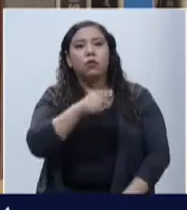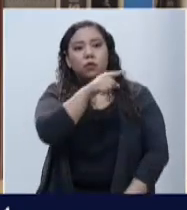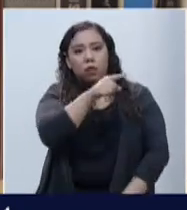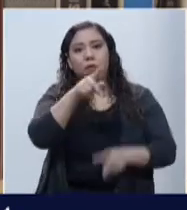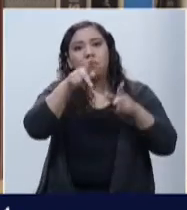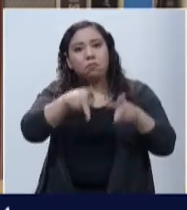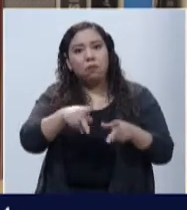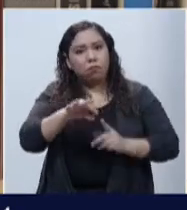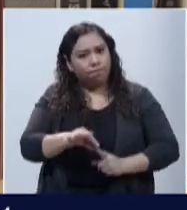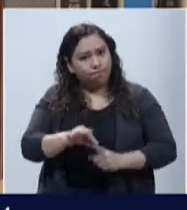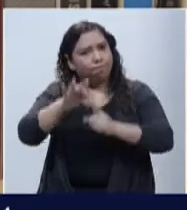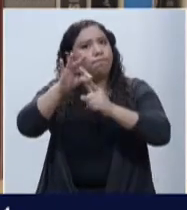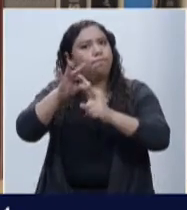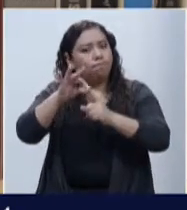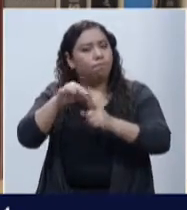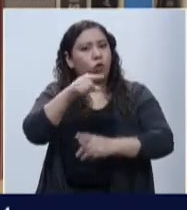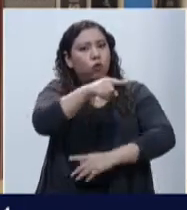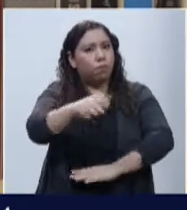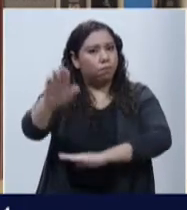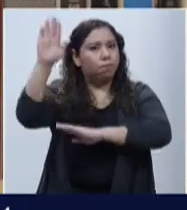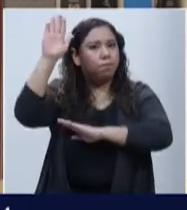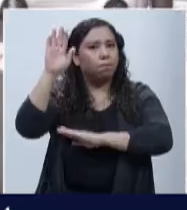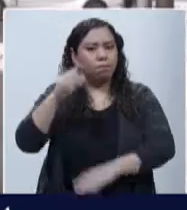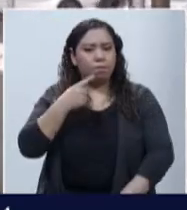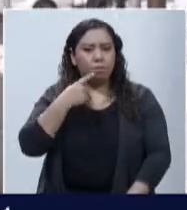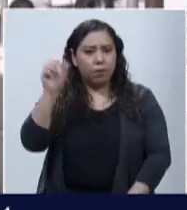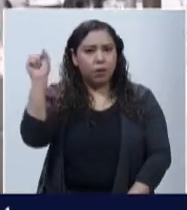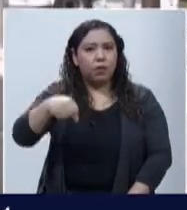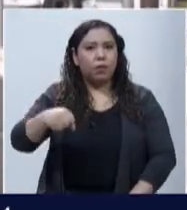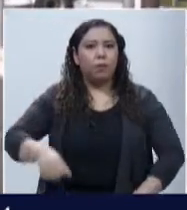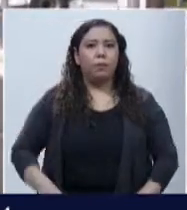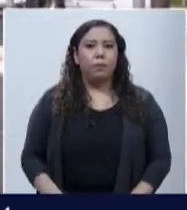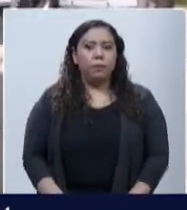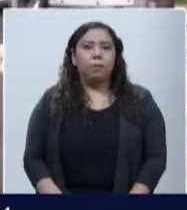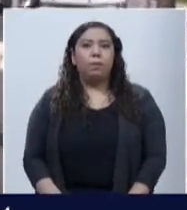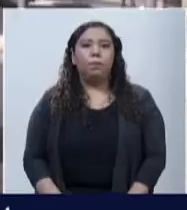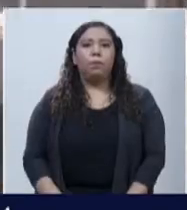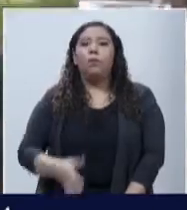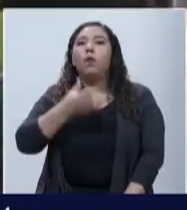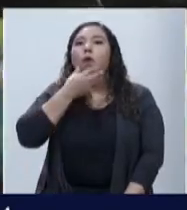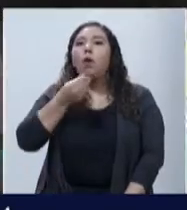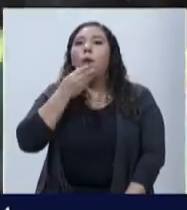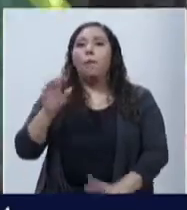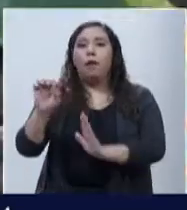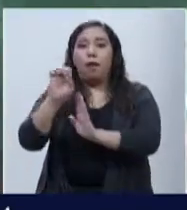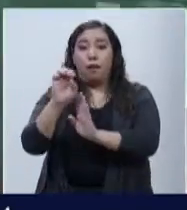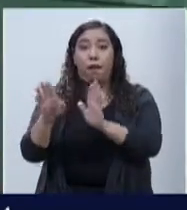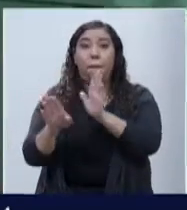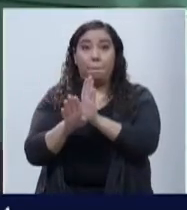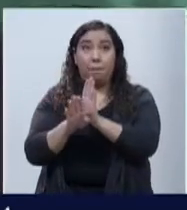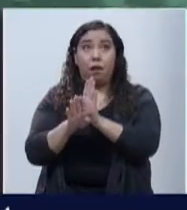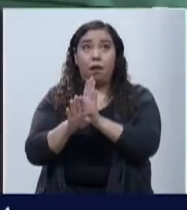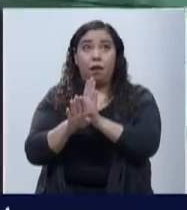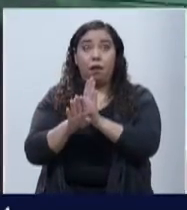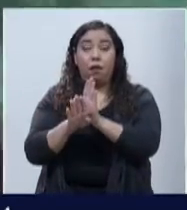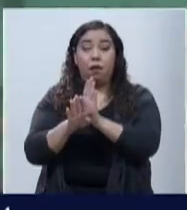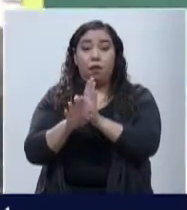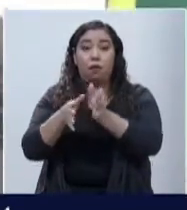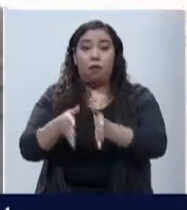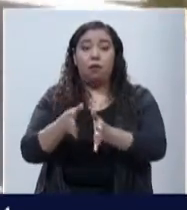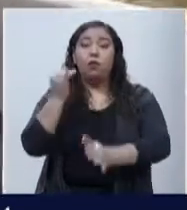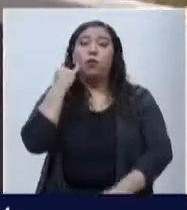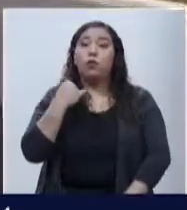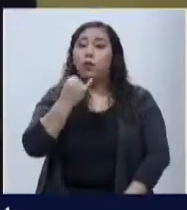con los compromisos que cumplen que se comprometen mientras tanto el embajador de israel acreditado ante el gobierno y pueblo de honduras